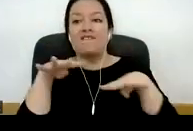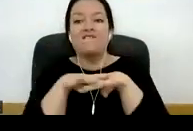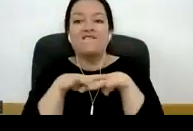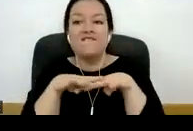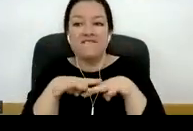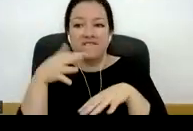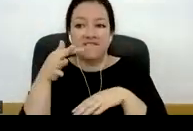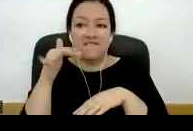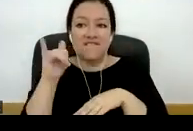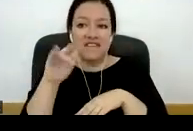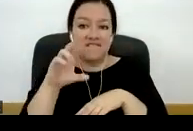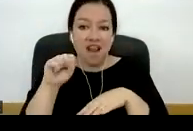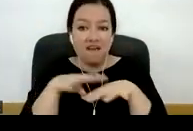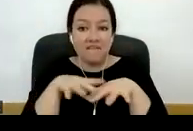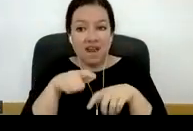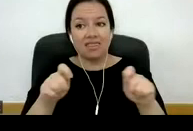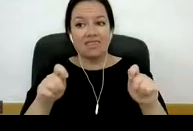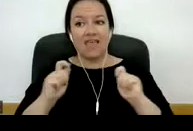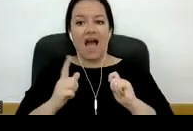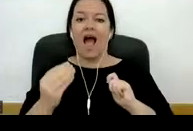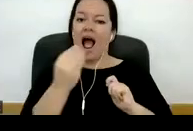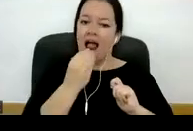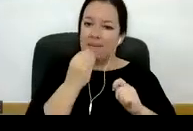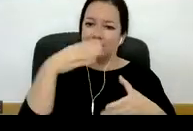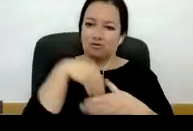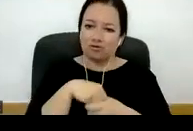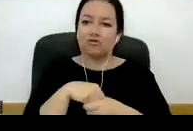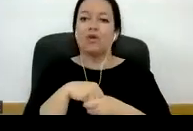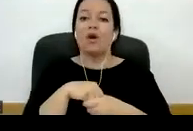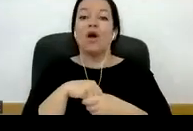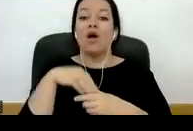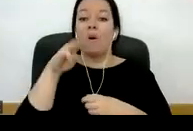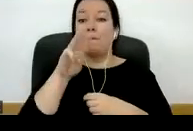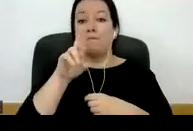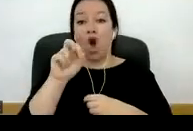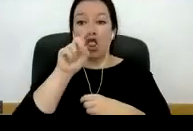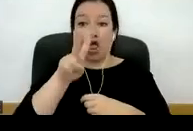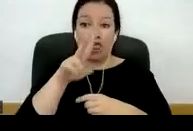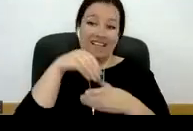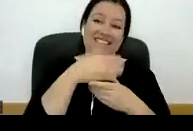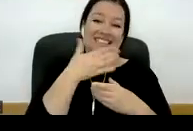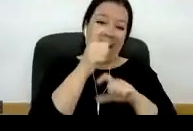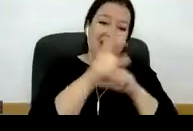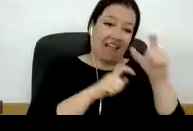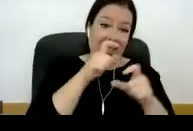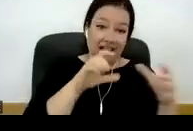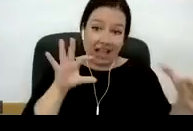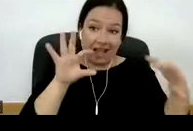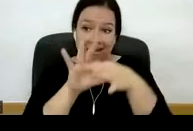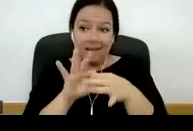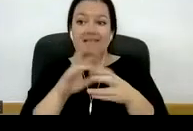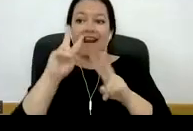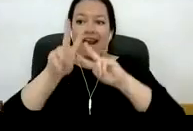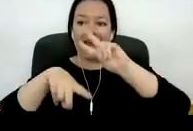que al fin y al cabo va a ser el alimento que van a tener estas bacterias del Pro12, que van a hacer, vamos a regenerar